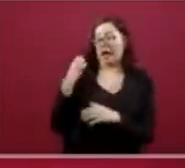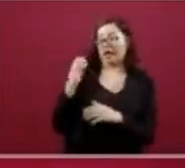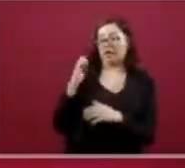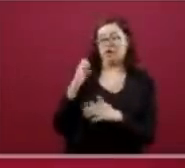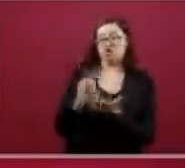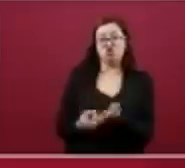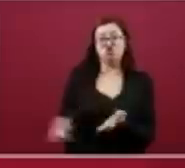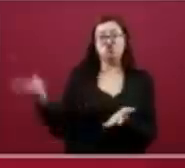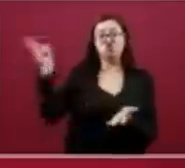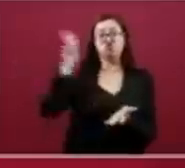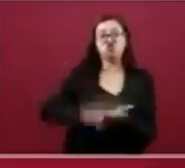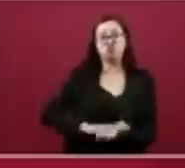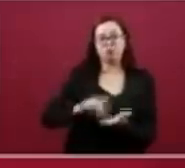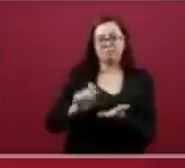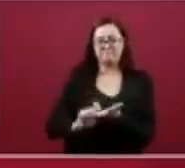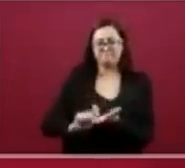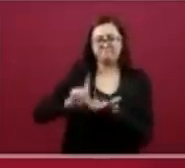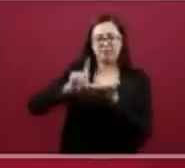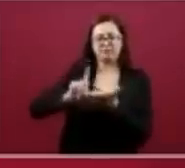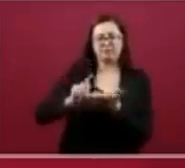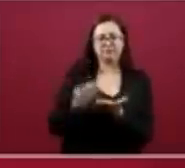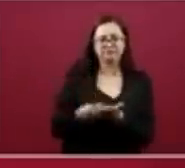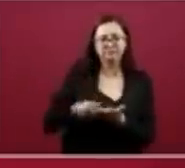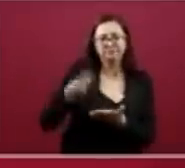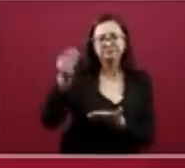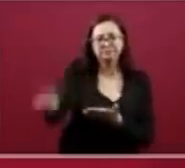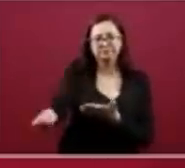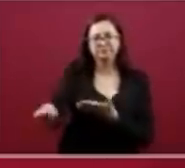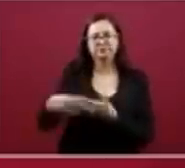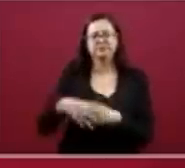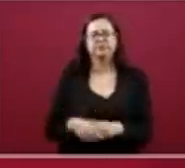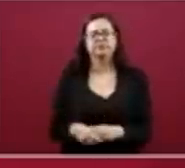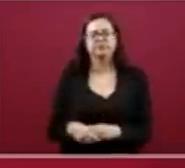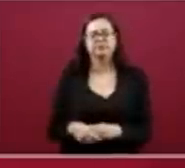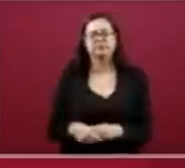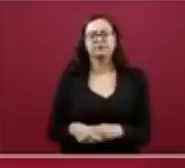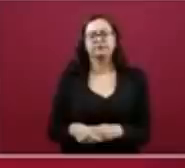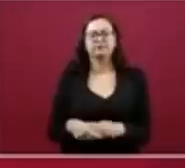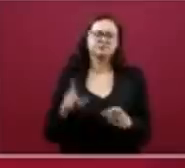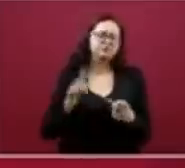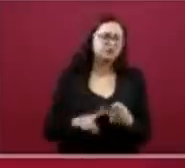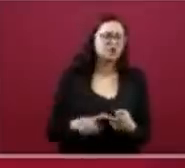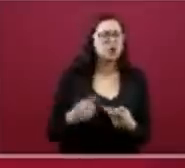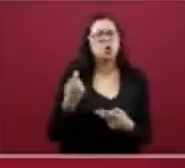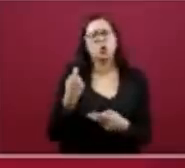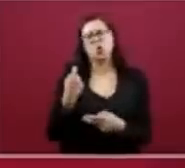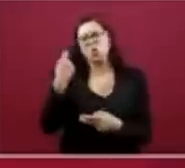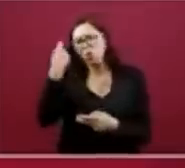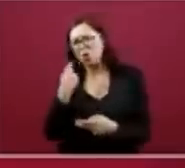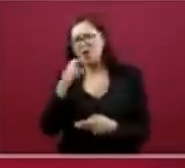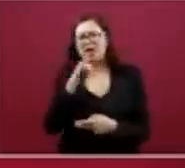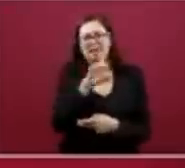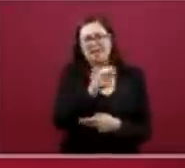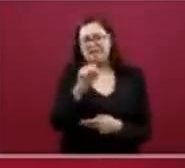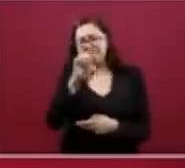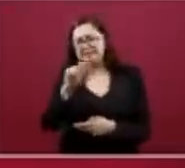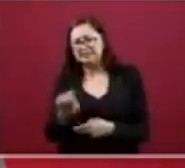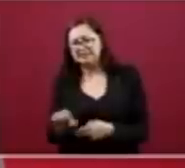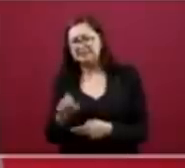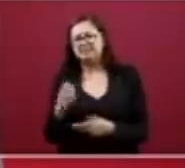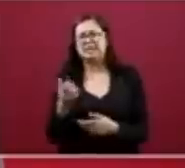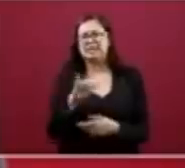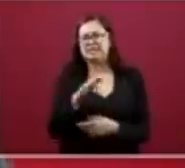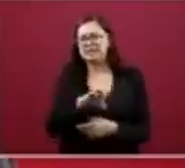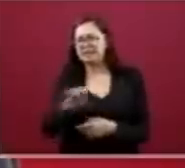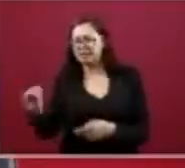doble de pensión, y que jubilados, pensionados del ISSSTE, del Seguro, de otras instituciones